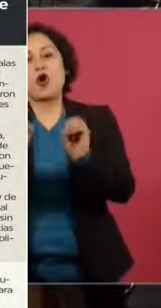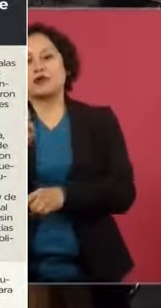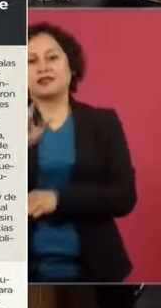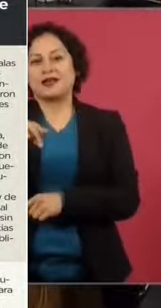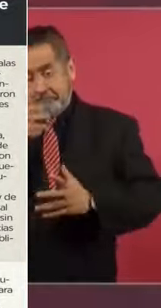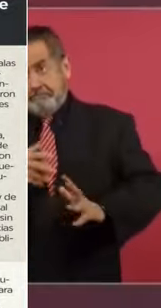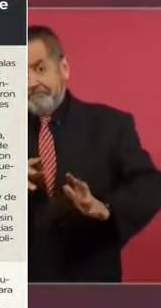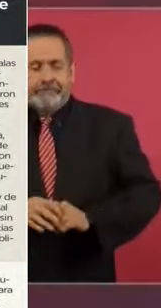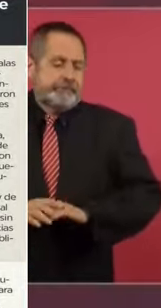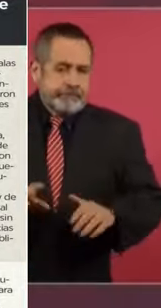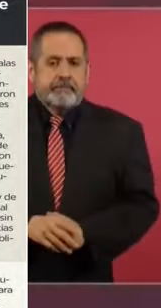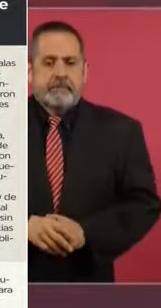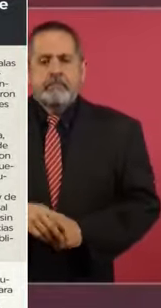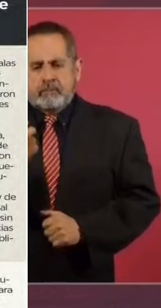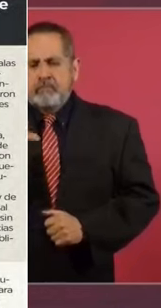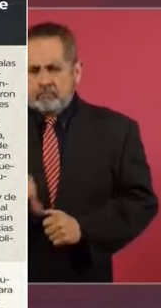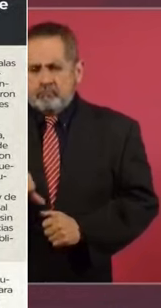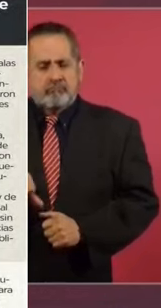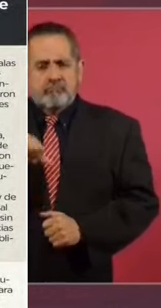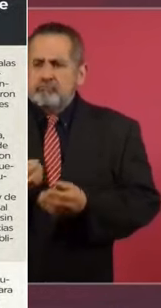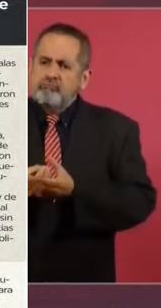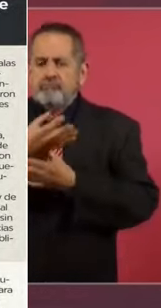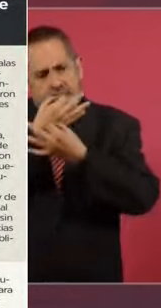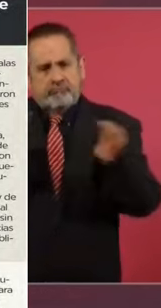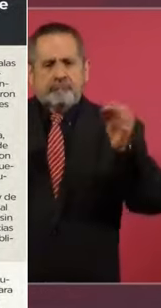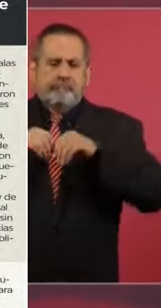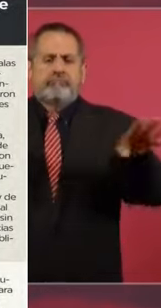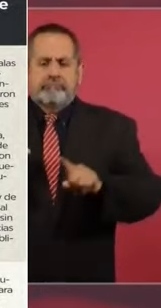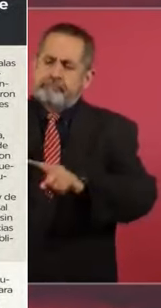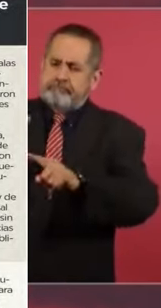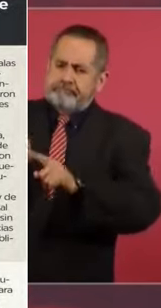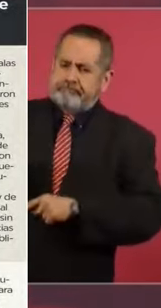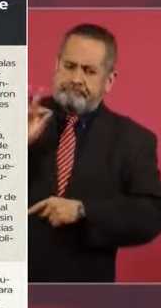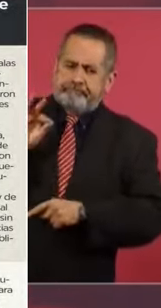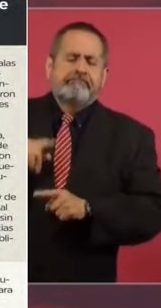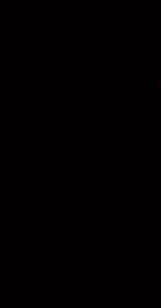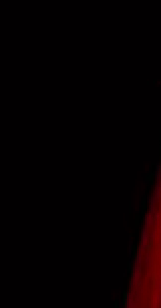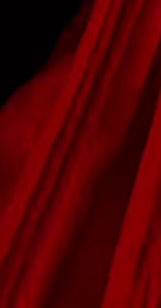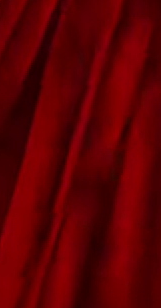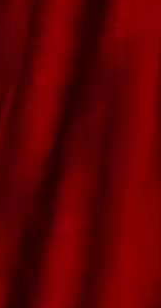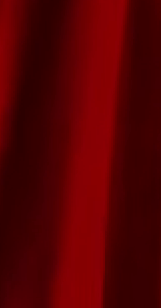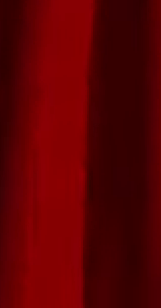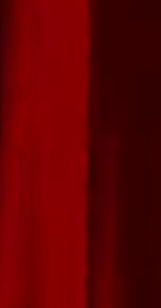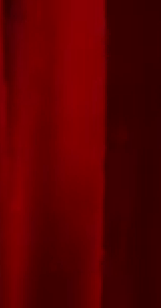han estado. Pero bueno, eso es lo que vamos a hacer. Hoy sale para que ya se resuelva. Bien, presidente.